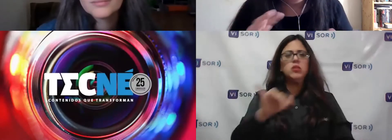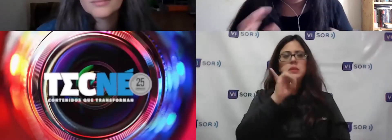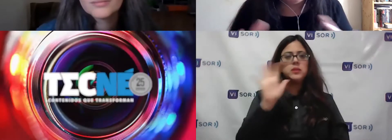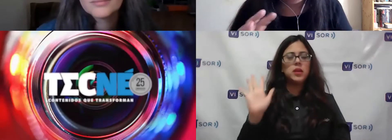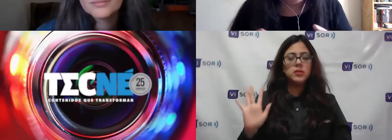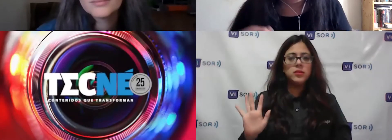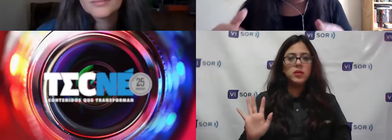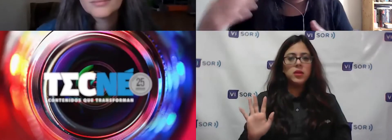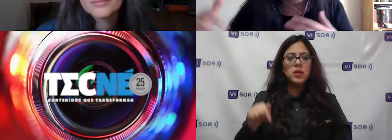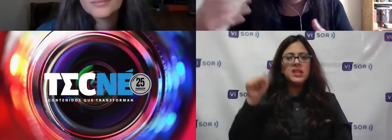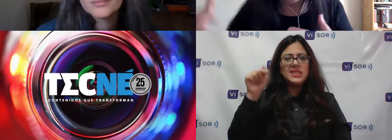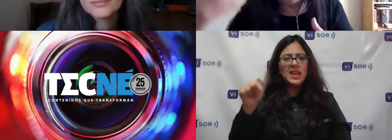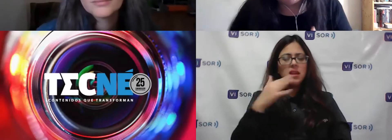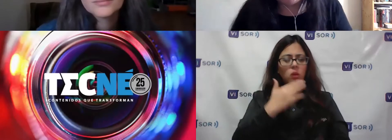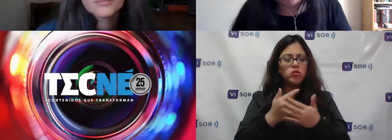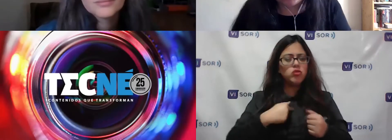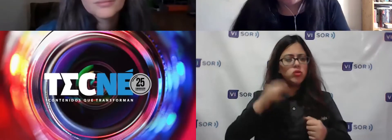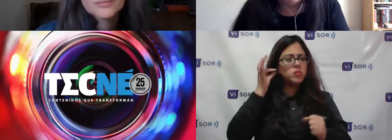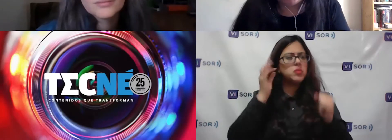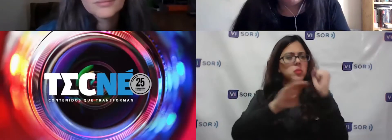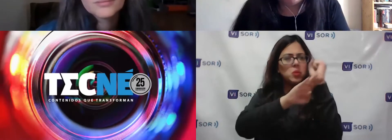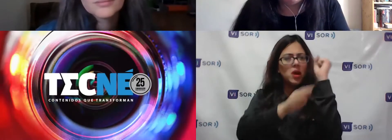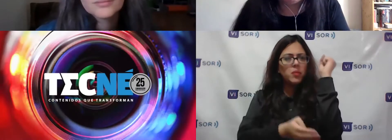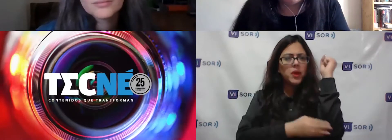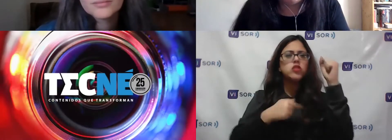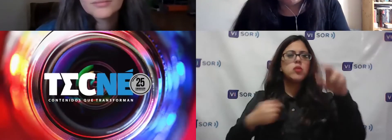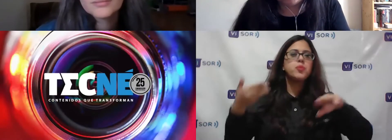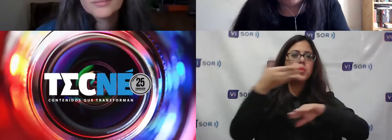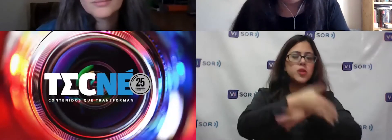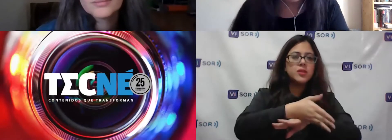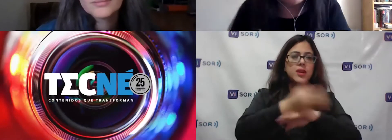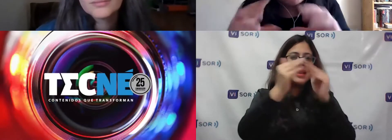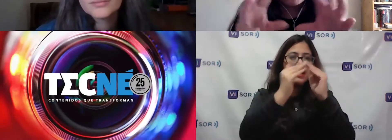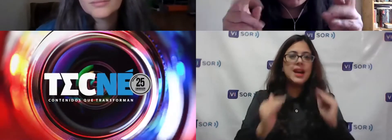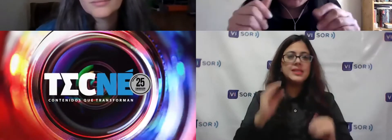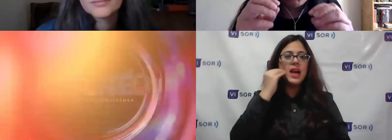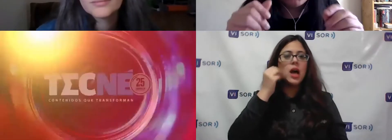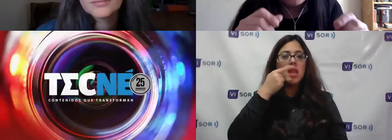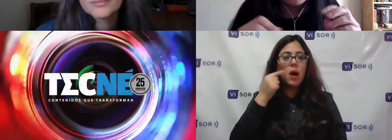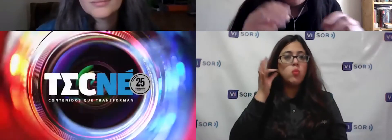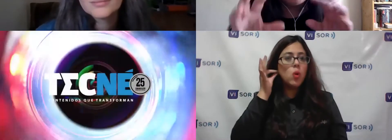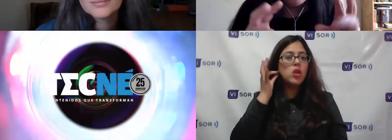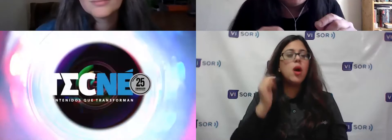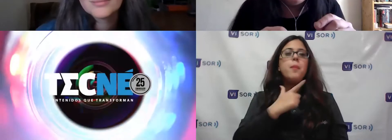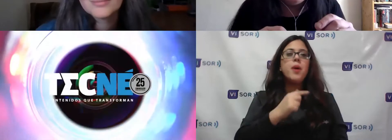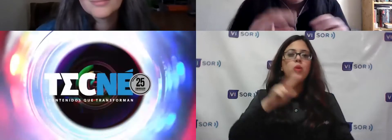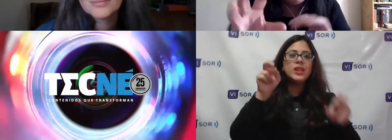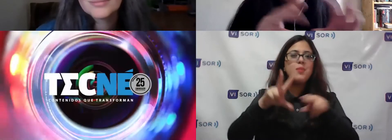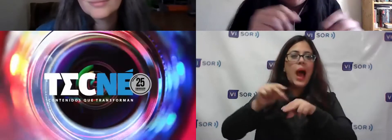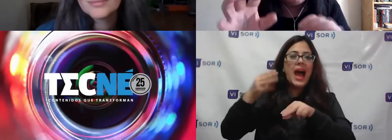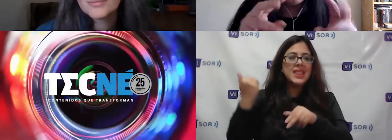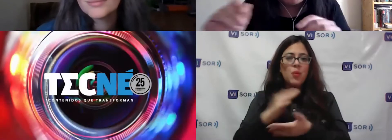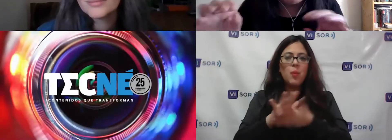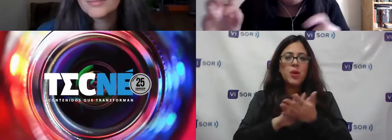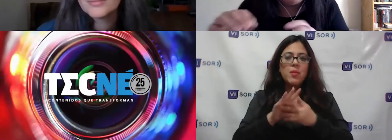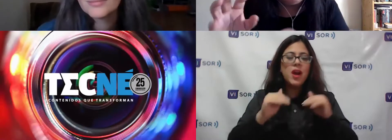paralelo que está con embarazada fui a visitar la casa de mis abuelos a mí me gustan las cosas como antiguas no entonces cada ves que iba trata de